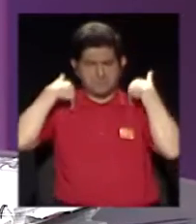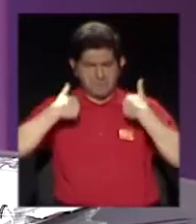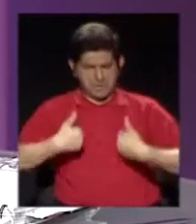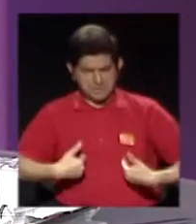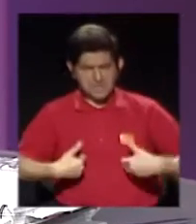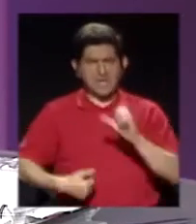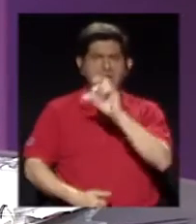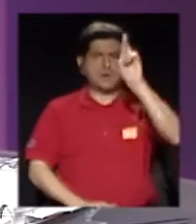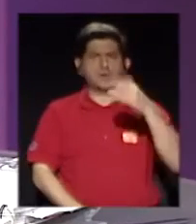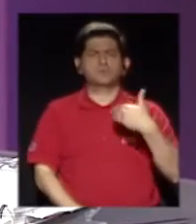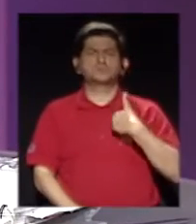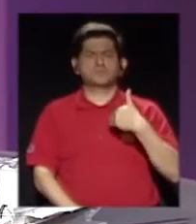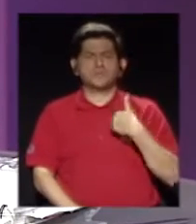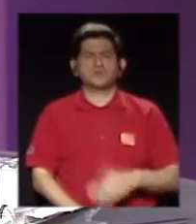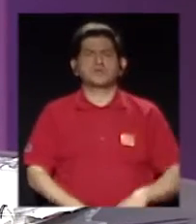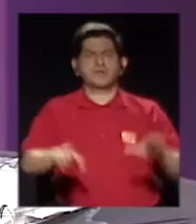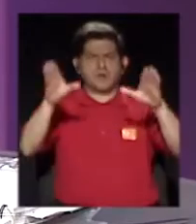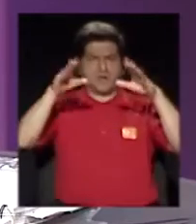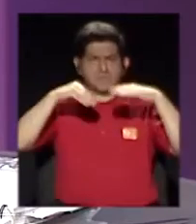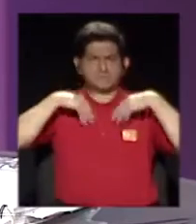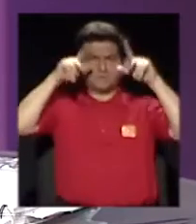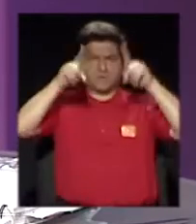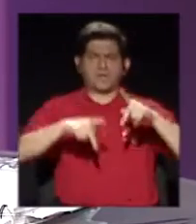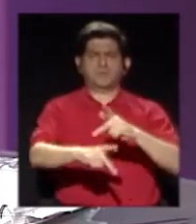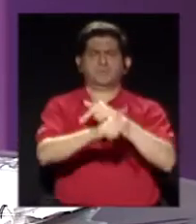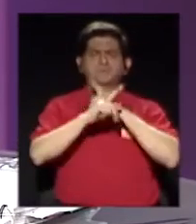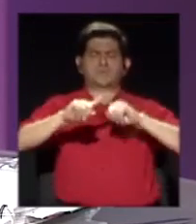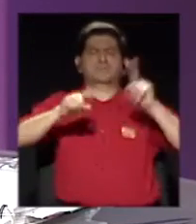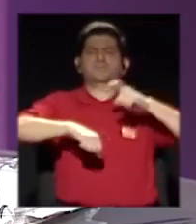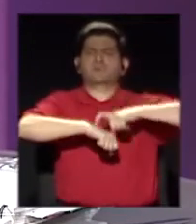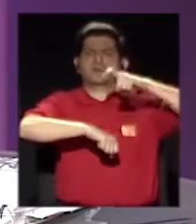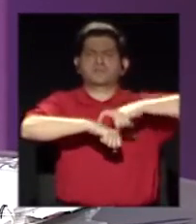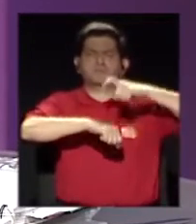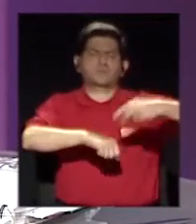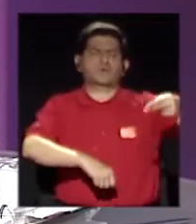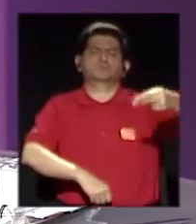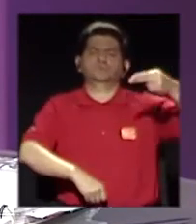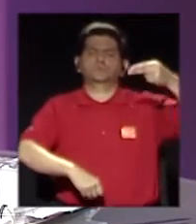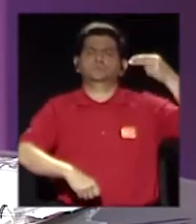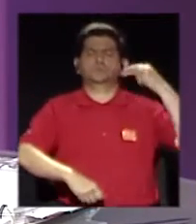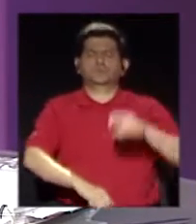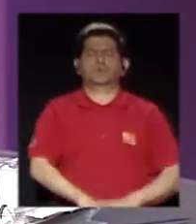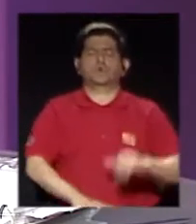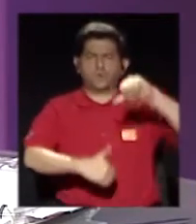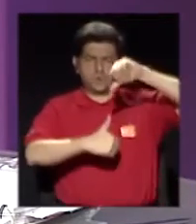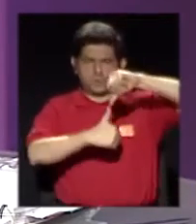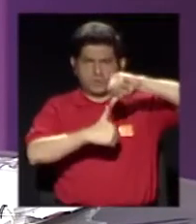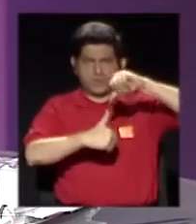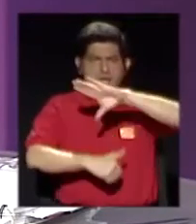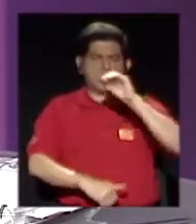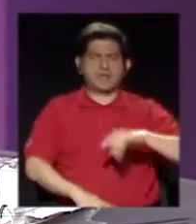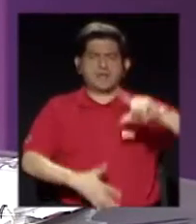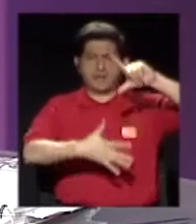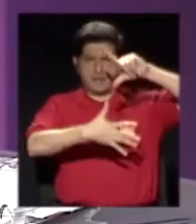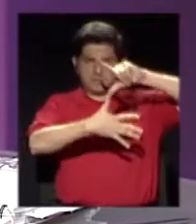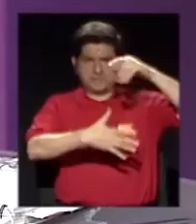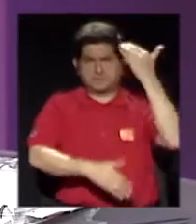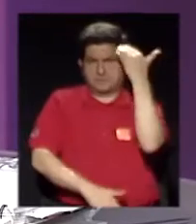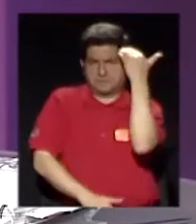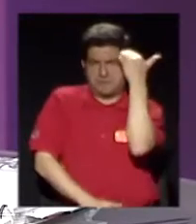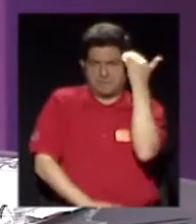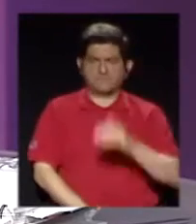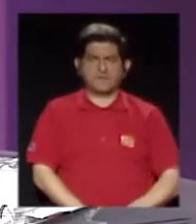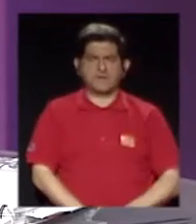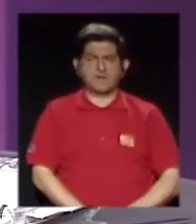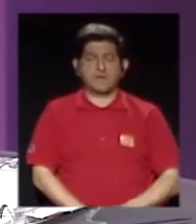costa rica ha tenido para recibir refugiados en distintos momentos de la historia de centroamérica y de américa latina' sabemos cómo